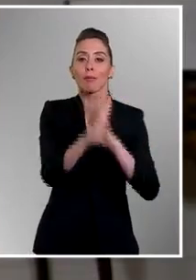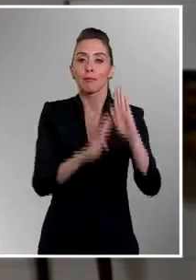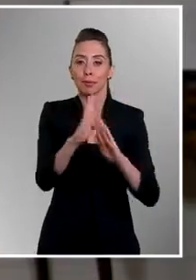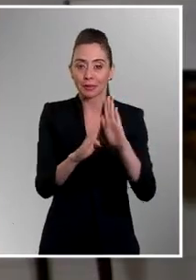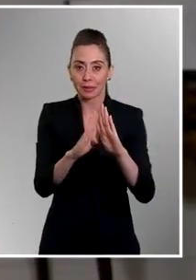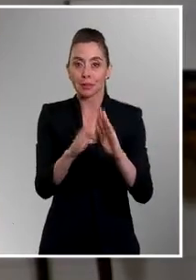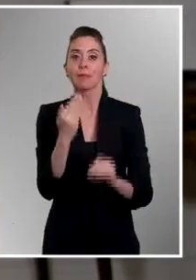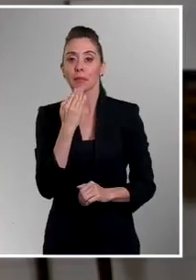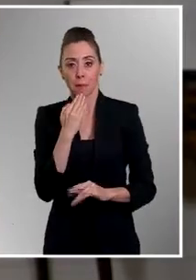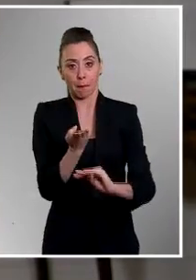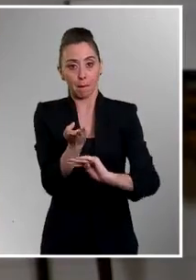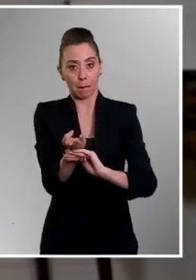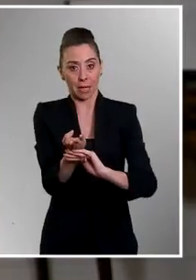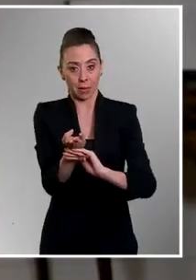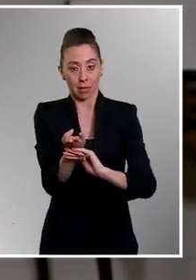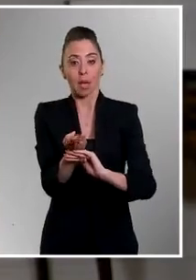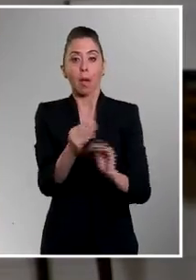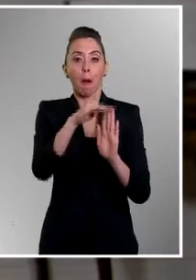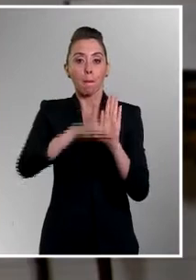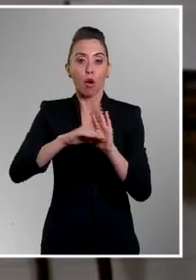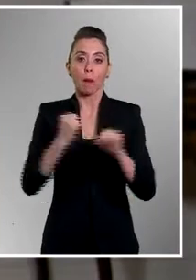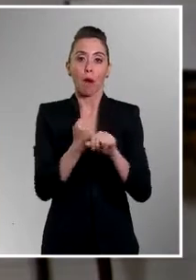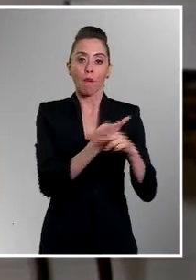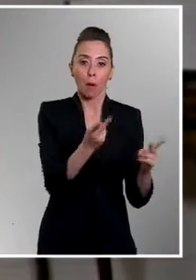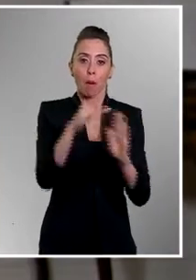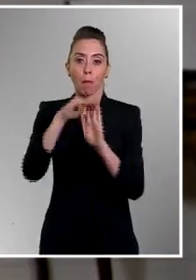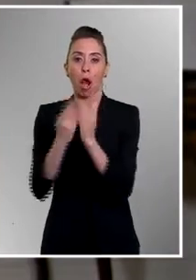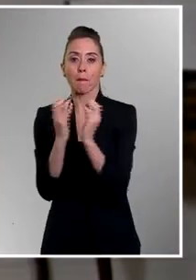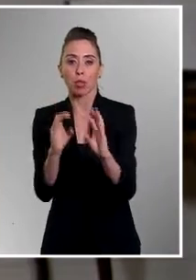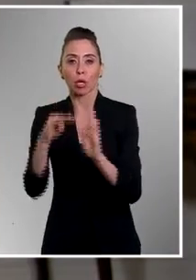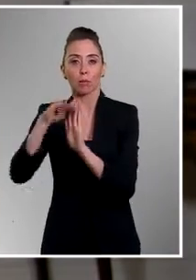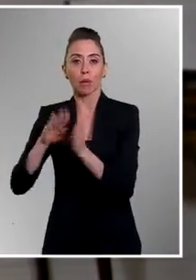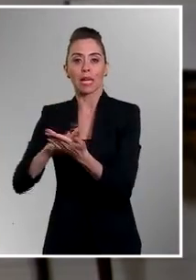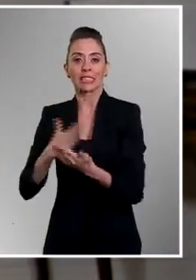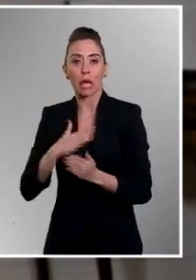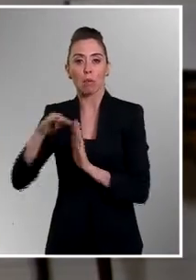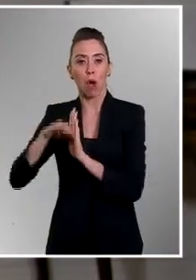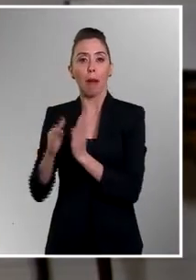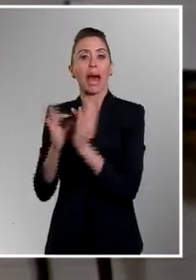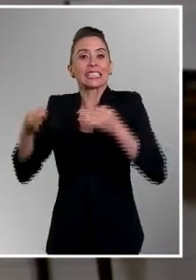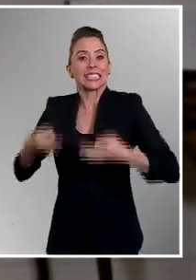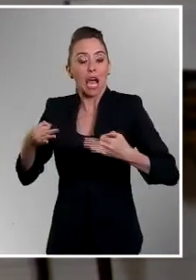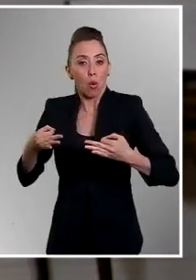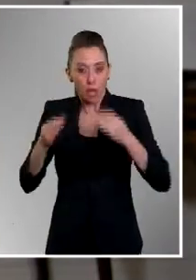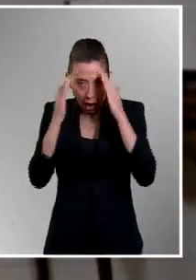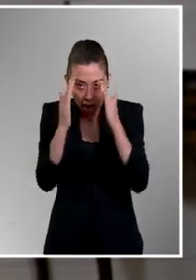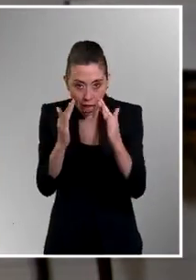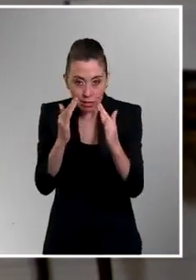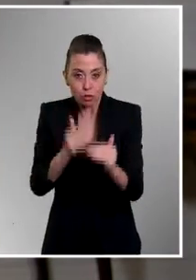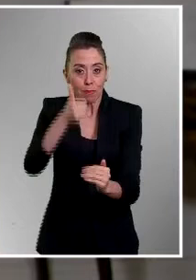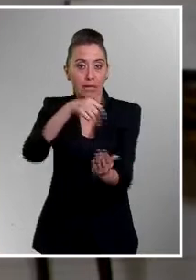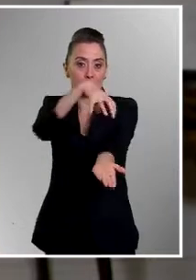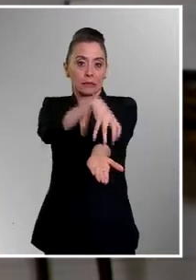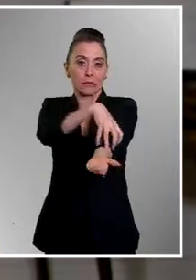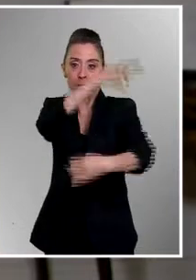también he pedido que la distribución de los programas de obras pública educación salud y seguridad se preste especial atención a la región de la